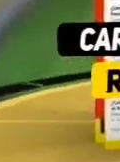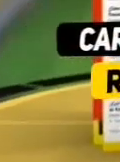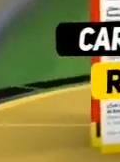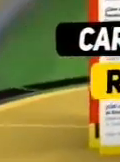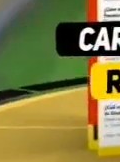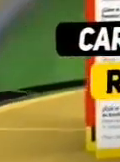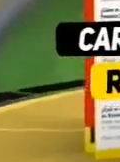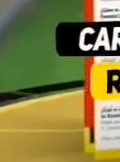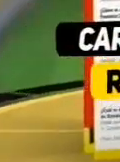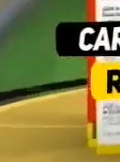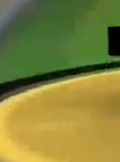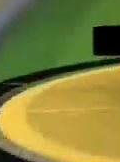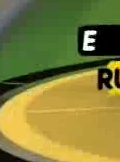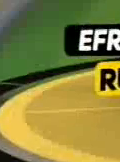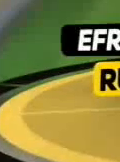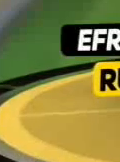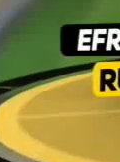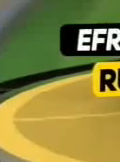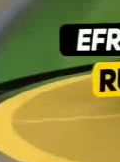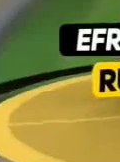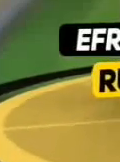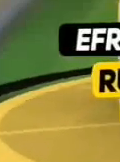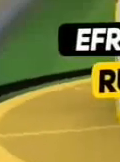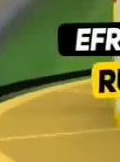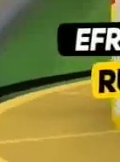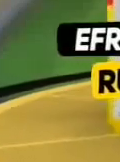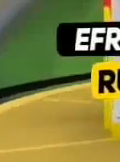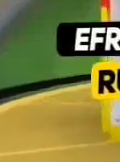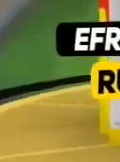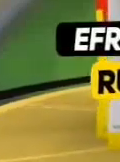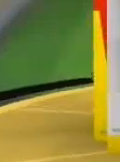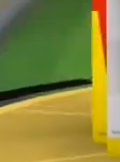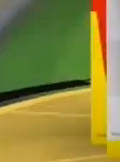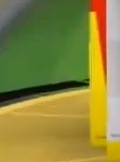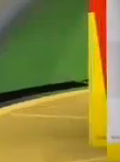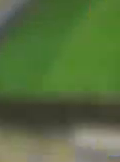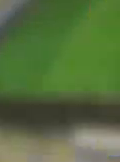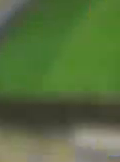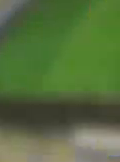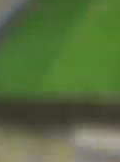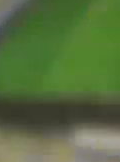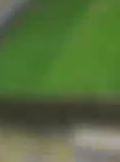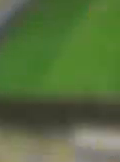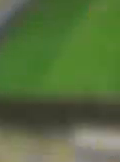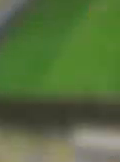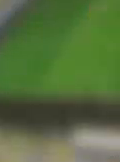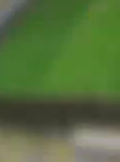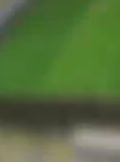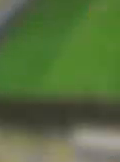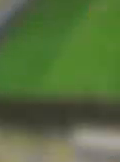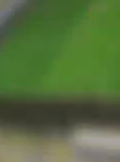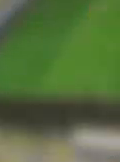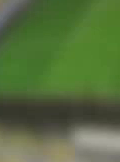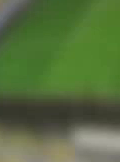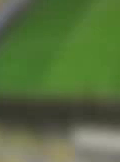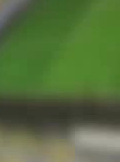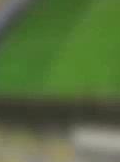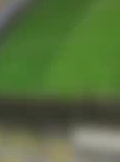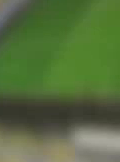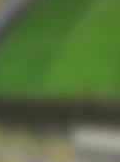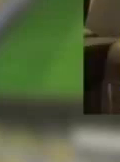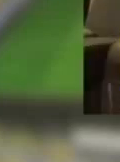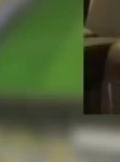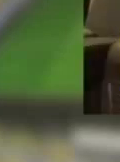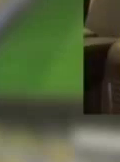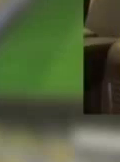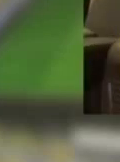las modificaciones de nuestra casa. Efraín Ruales, entre sus pasiones está el amor por la amarilla. Además, busca los códigos QR, escanealos con tu